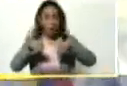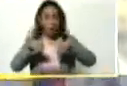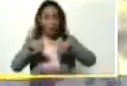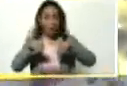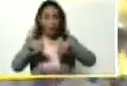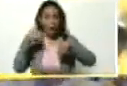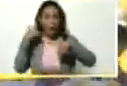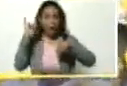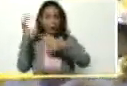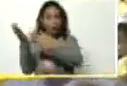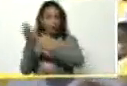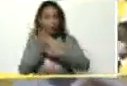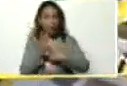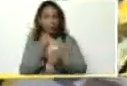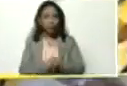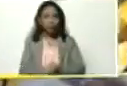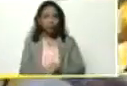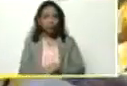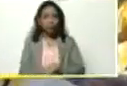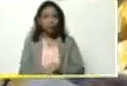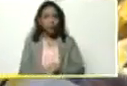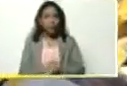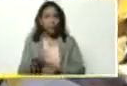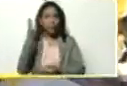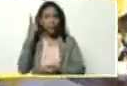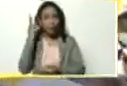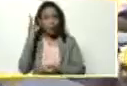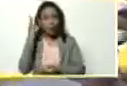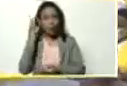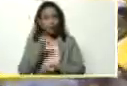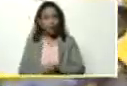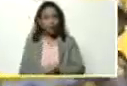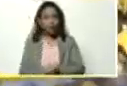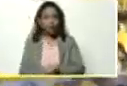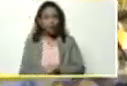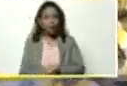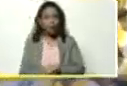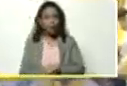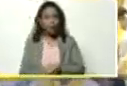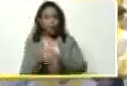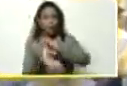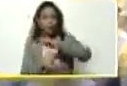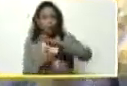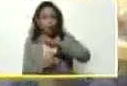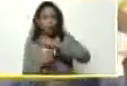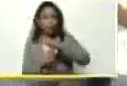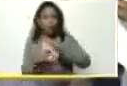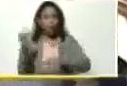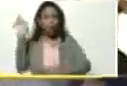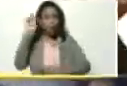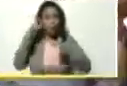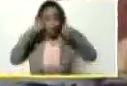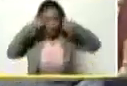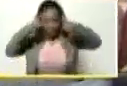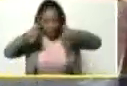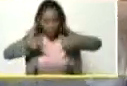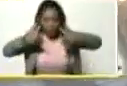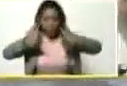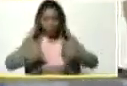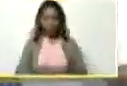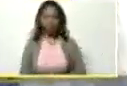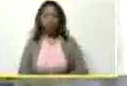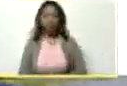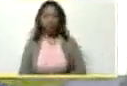están recibiendo... Brailín Valery Burguillo Millán, técnico superior universitario en radioimagenología.